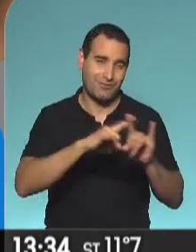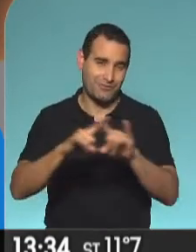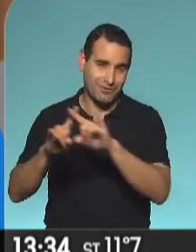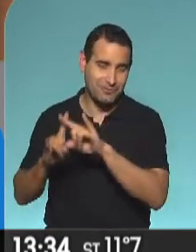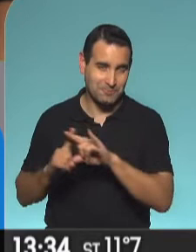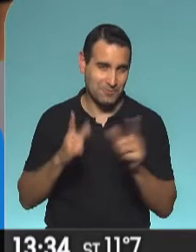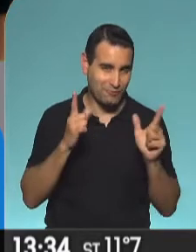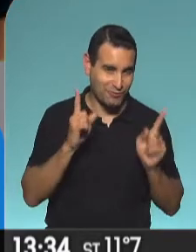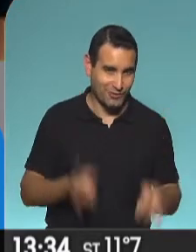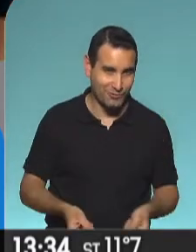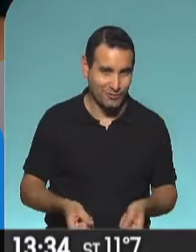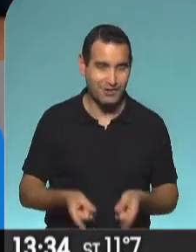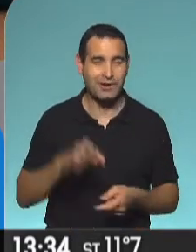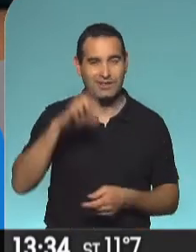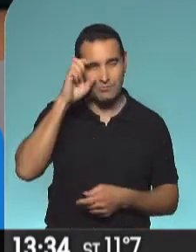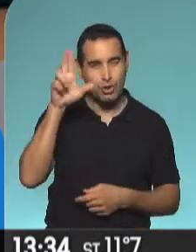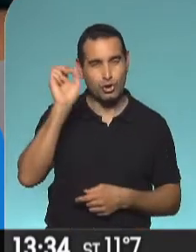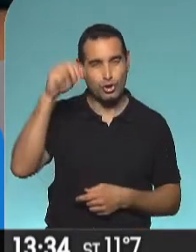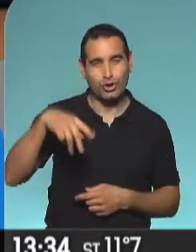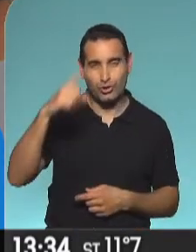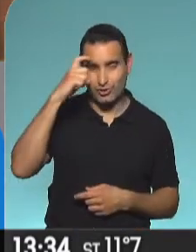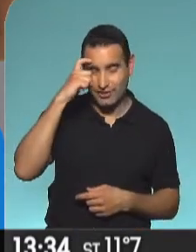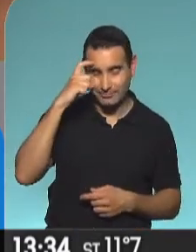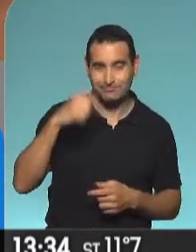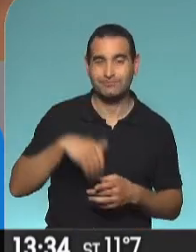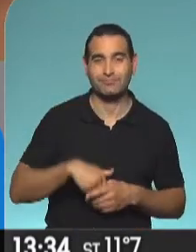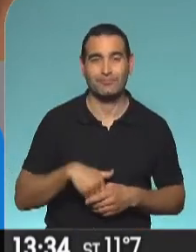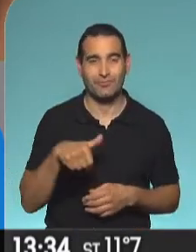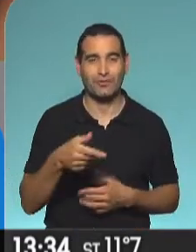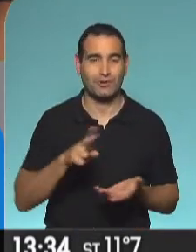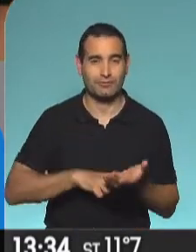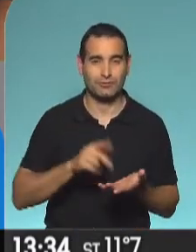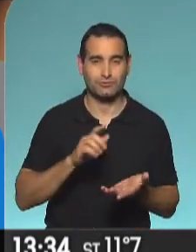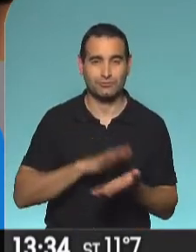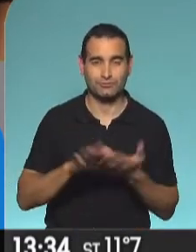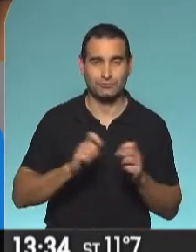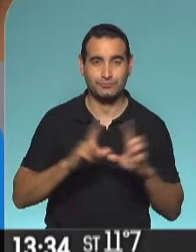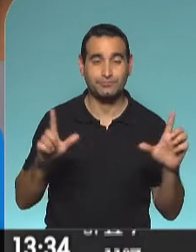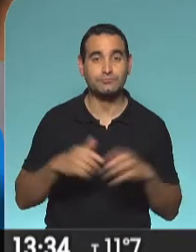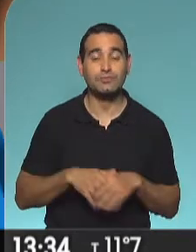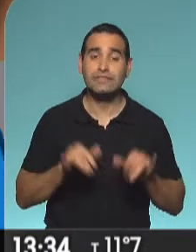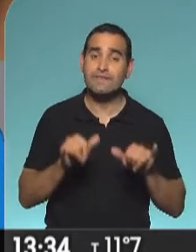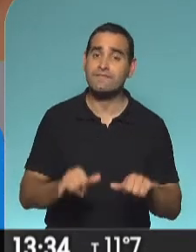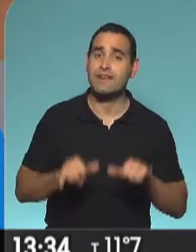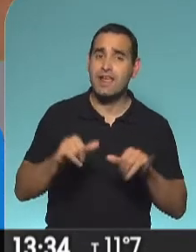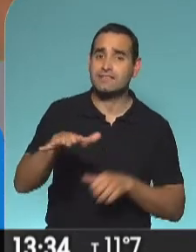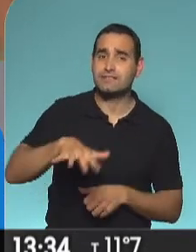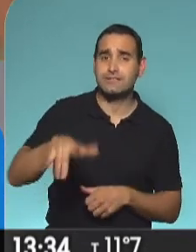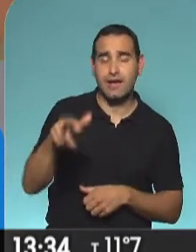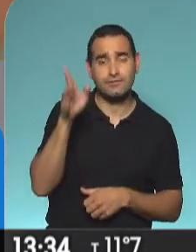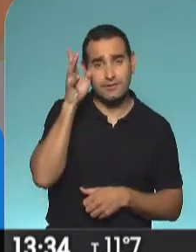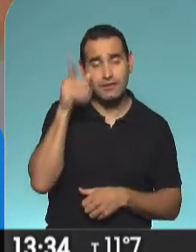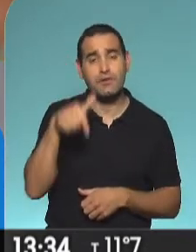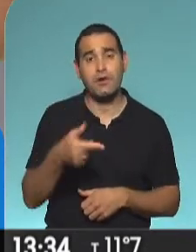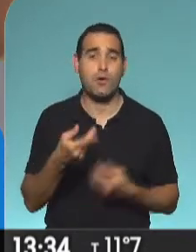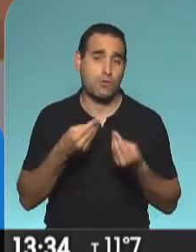lo disfrutamos. Al gran Perrone, que ya se sumó a la cartelera. Nos vamos a Venecia ahora, sí, porque comenzó el